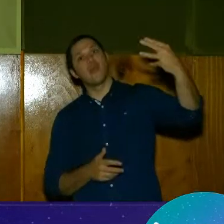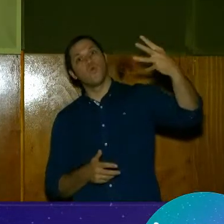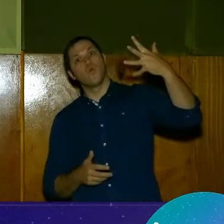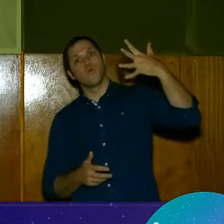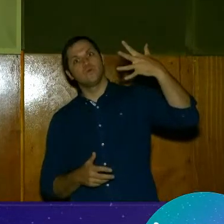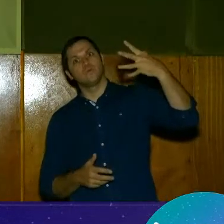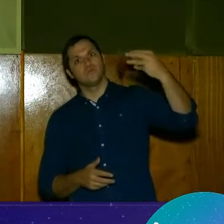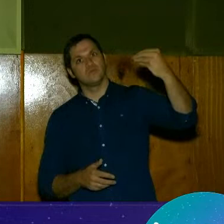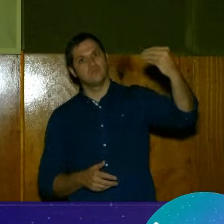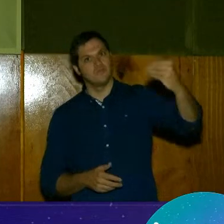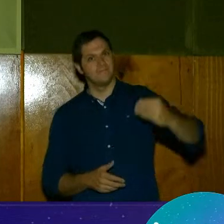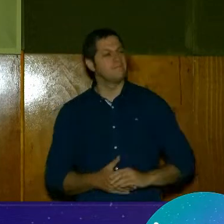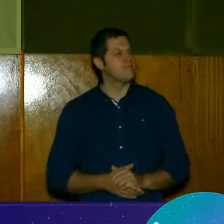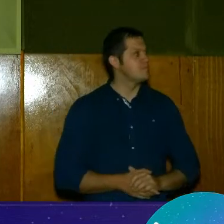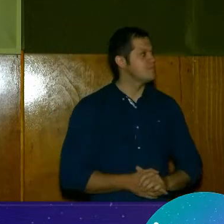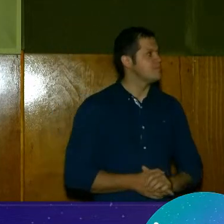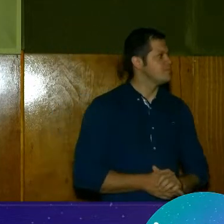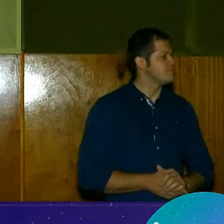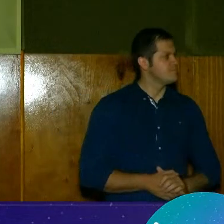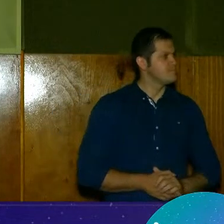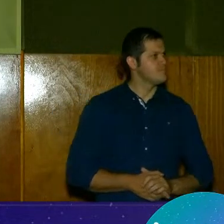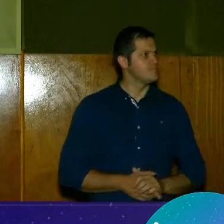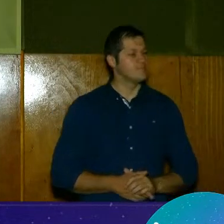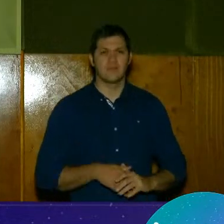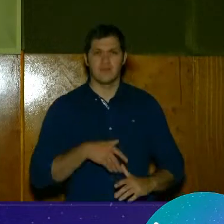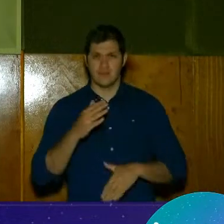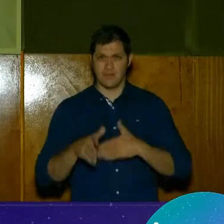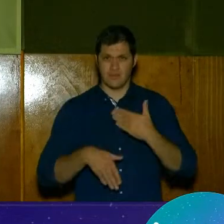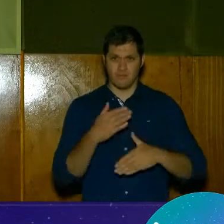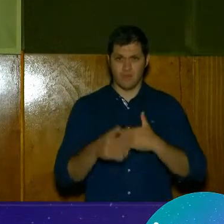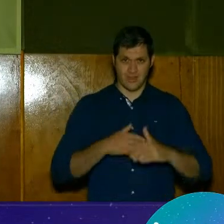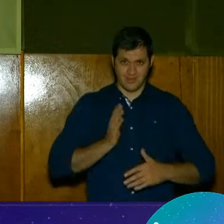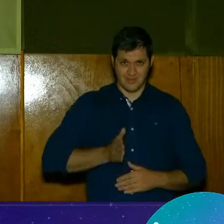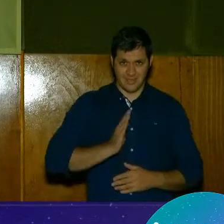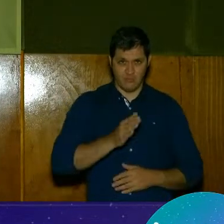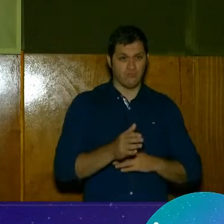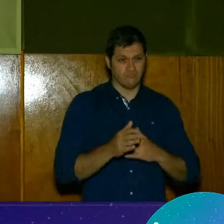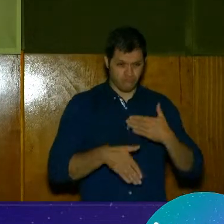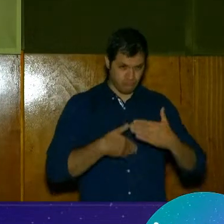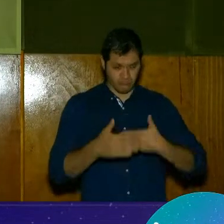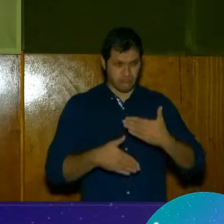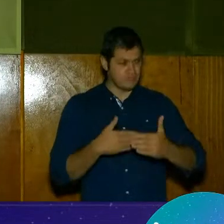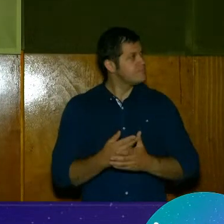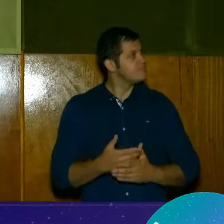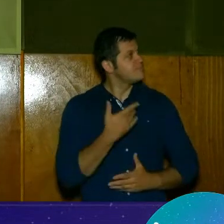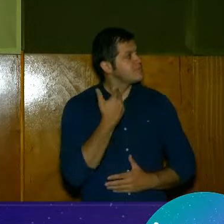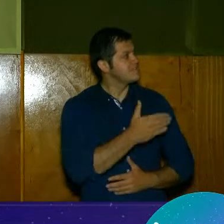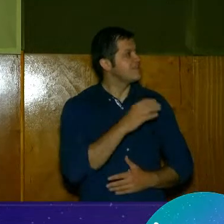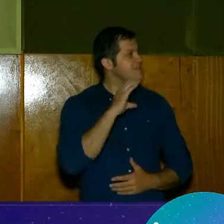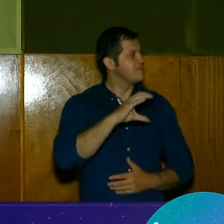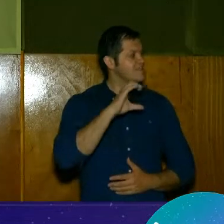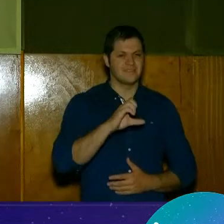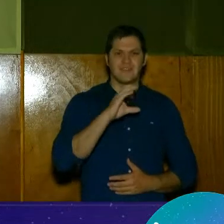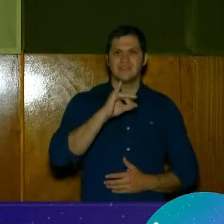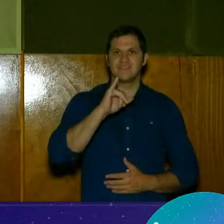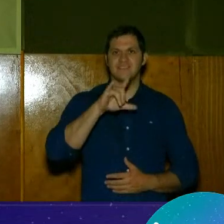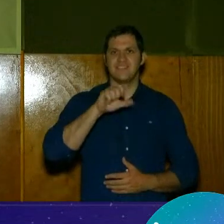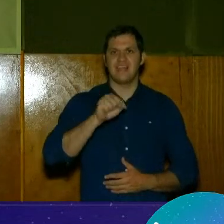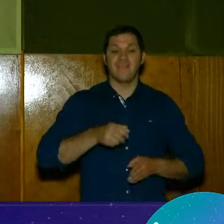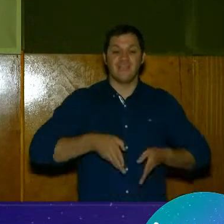encontrado por enriqueta shawn levy una de las computadoras que están haciendo un trabajo que nadie quería hacer